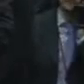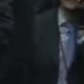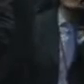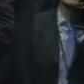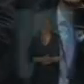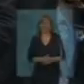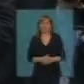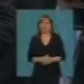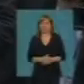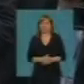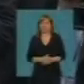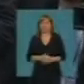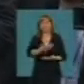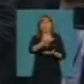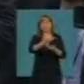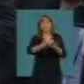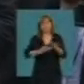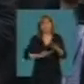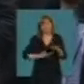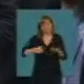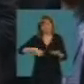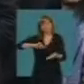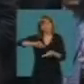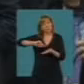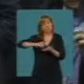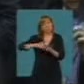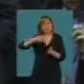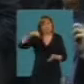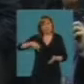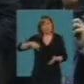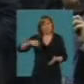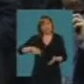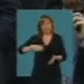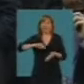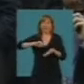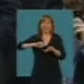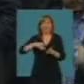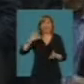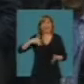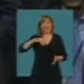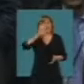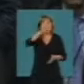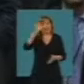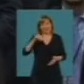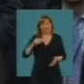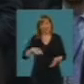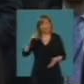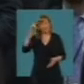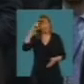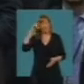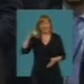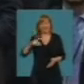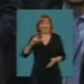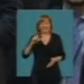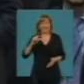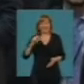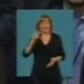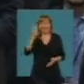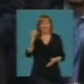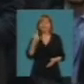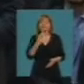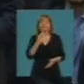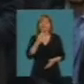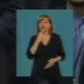En la ciudad de Buenos Aires, capital de la República Argentina, a los 10 días del mes de diciembre del año